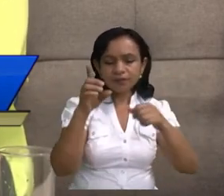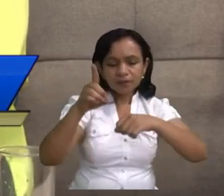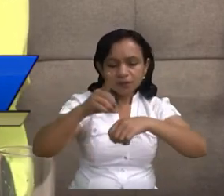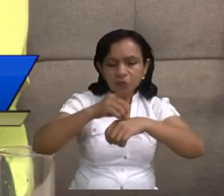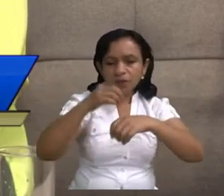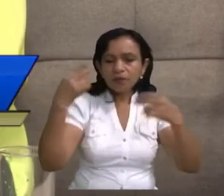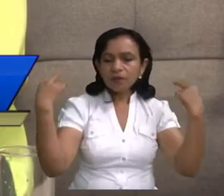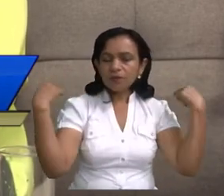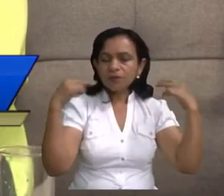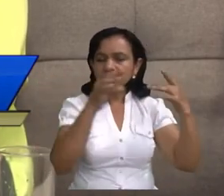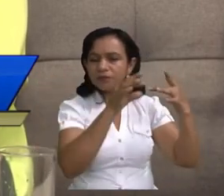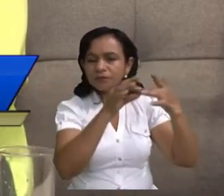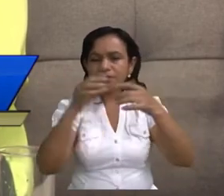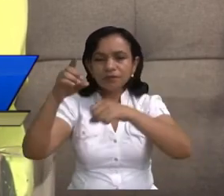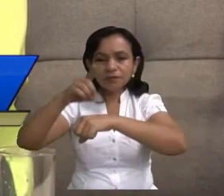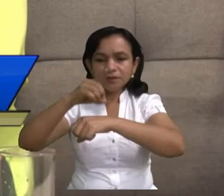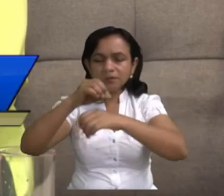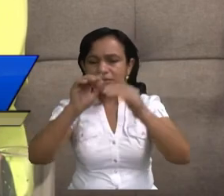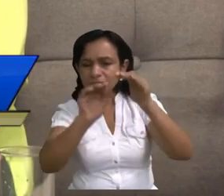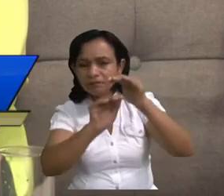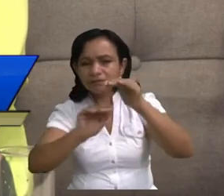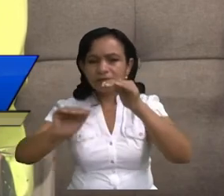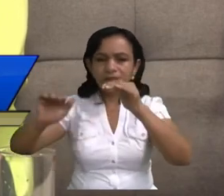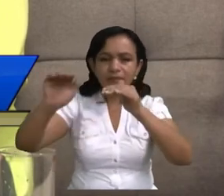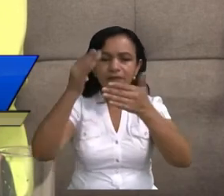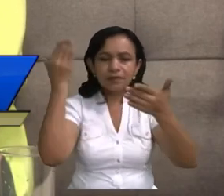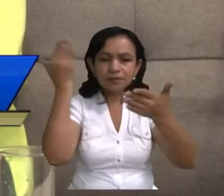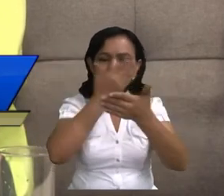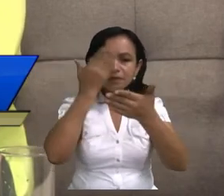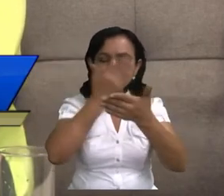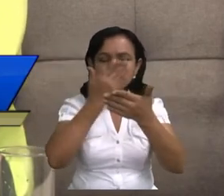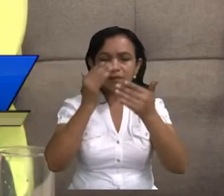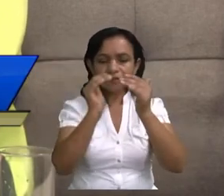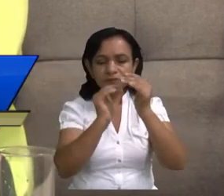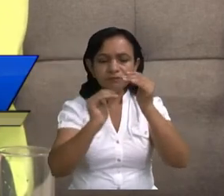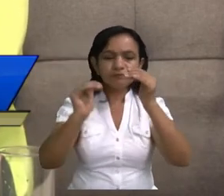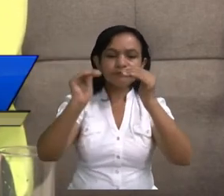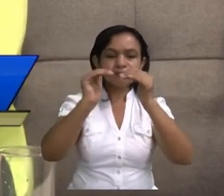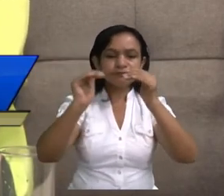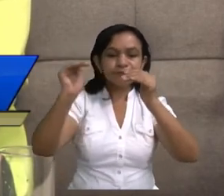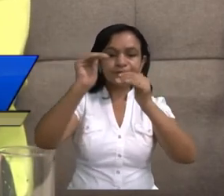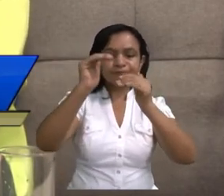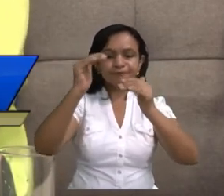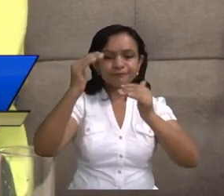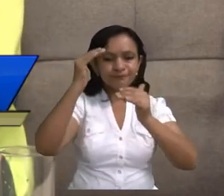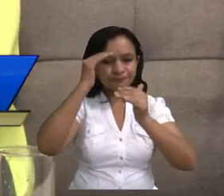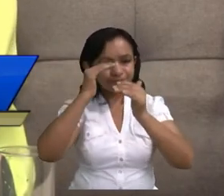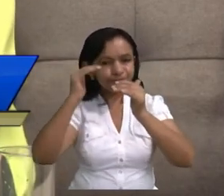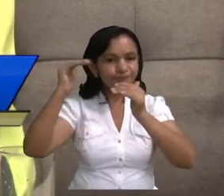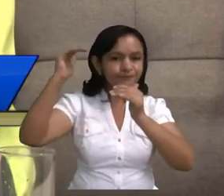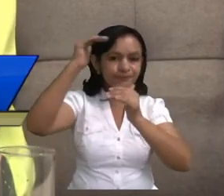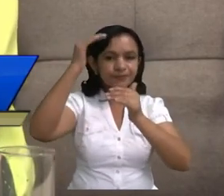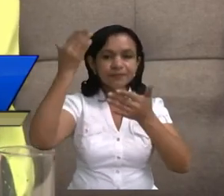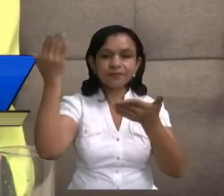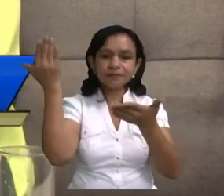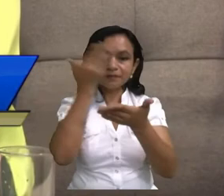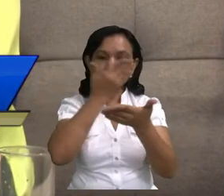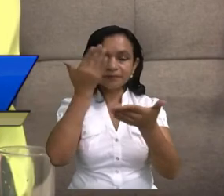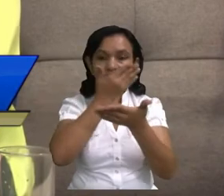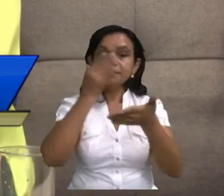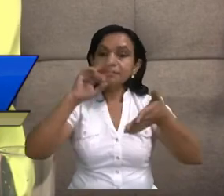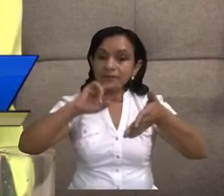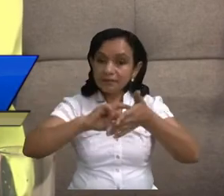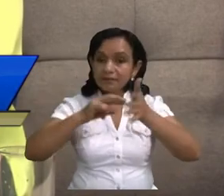si tenemos doctores vamos a tener mayor calidad en la formación de los másteres, y los másteres pues van a dar mayor formación en, a los que